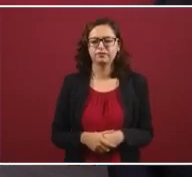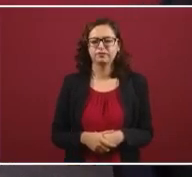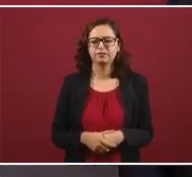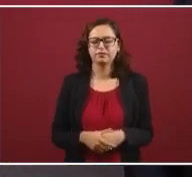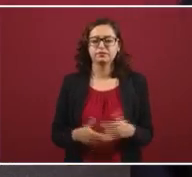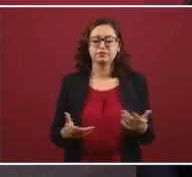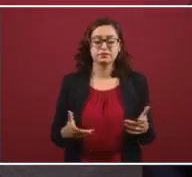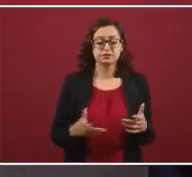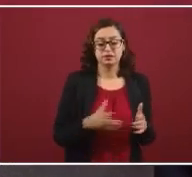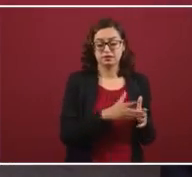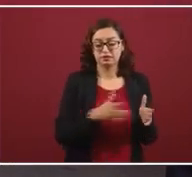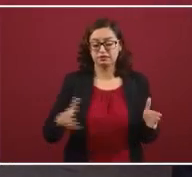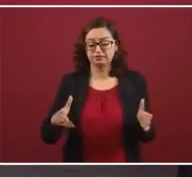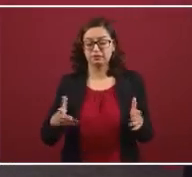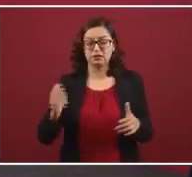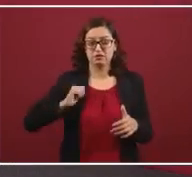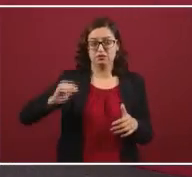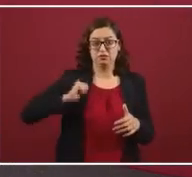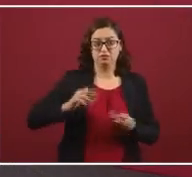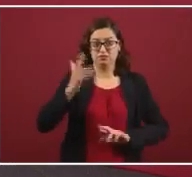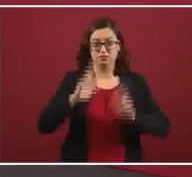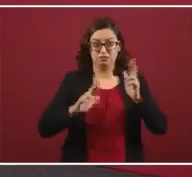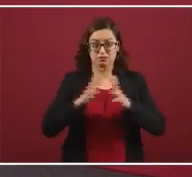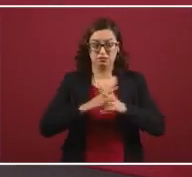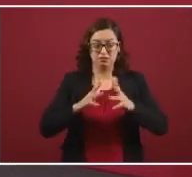Filomeno mata.